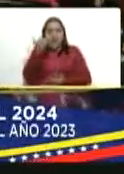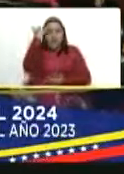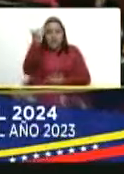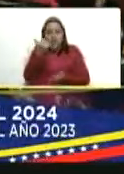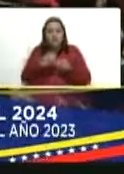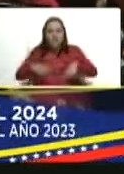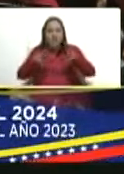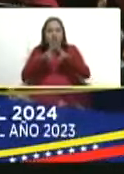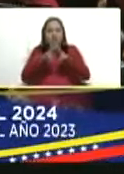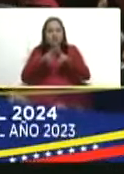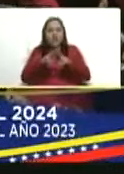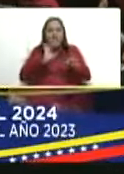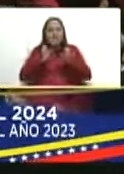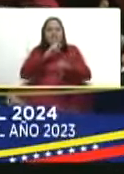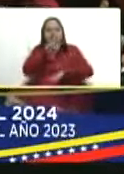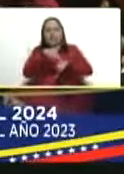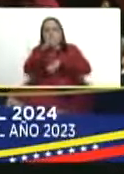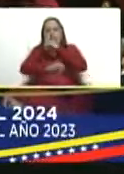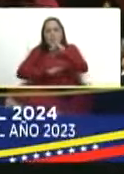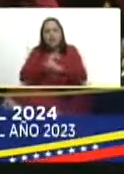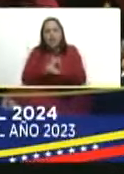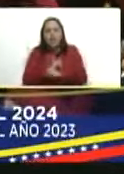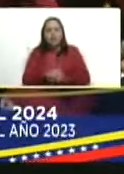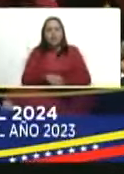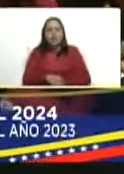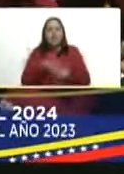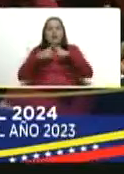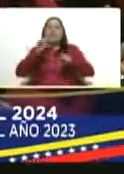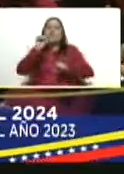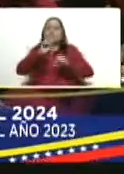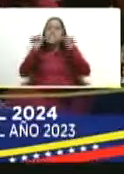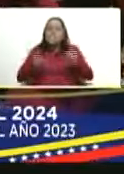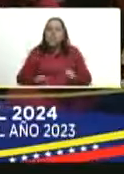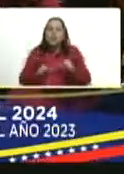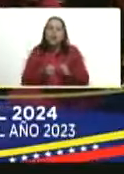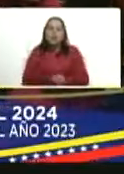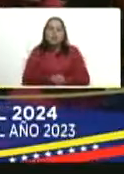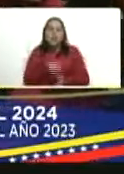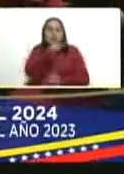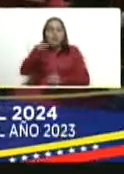nacionales e internacionales, pero estableciendo un sistema penitenciario.